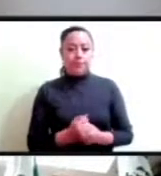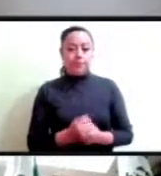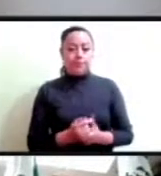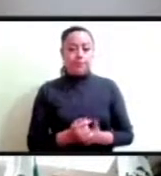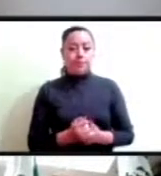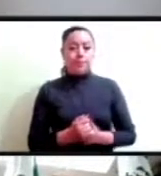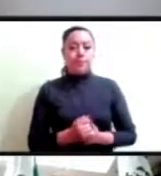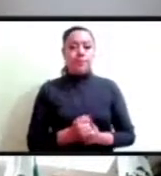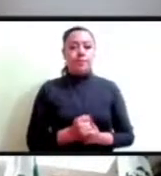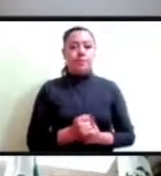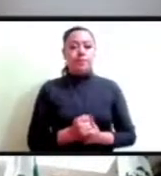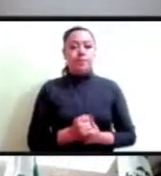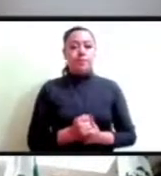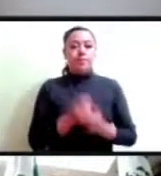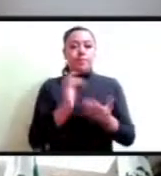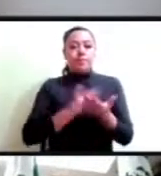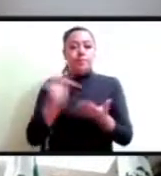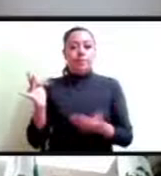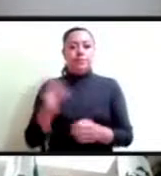Gracias, diputado.